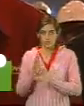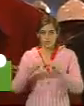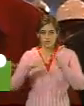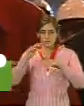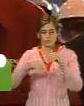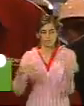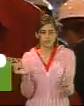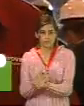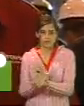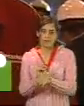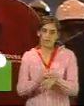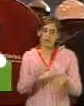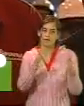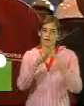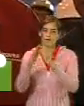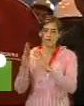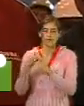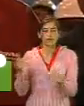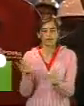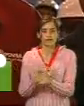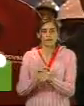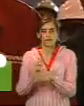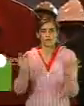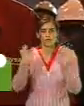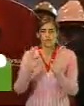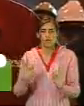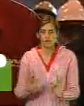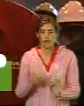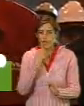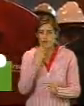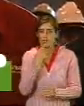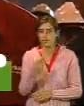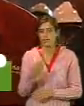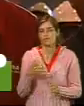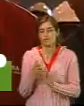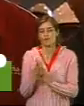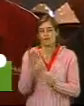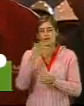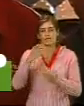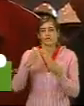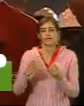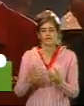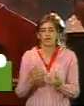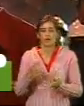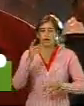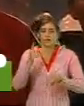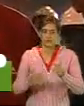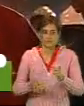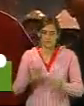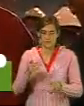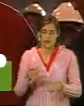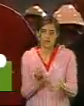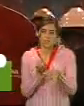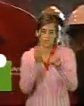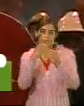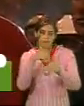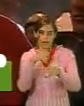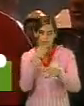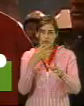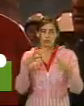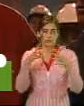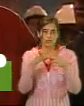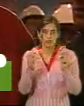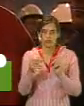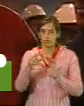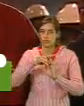muy rápida de viviendas. Lo rápido del mecanismo estriba en que son elementos apernados, de acuerdo a todas